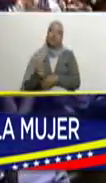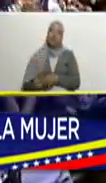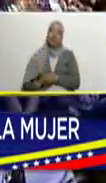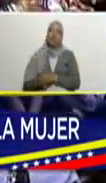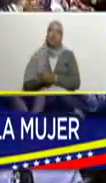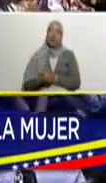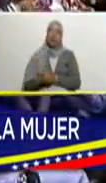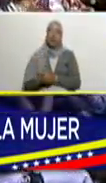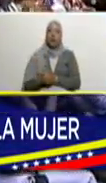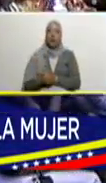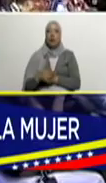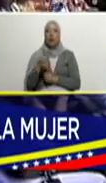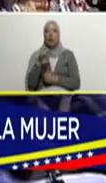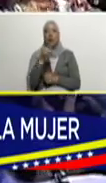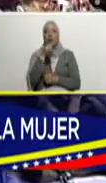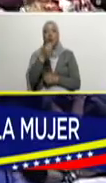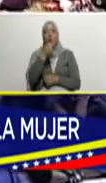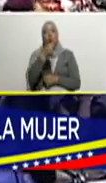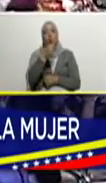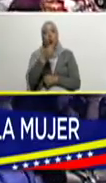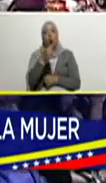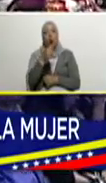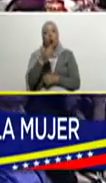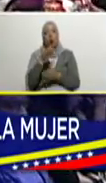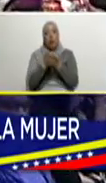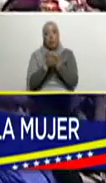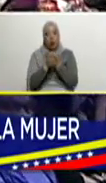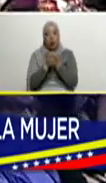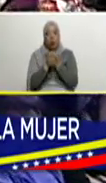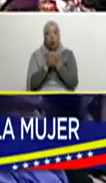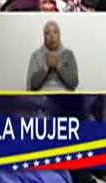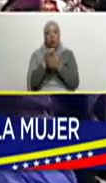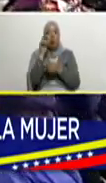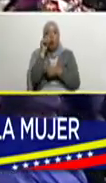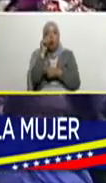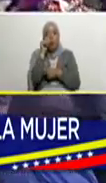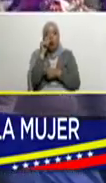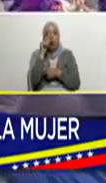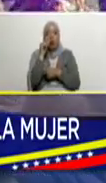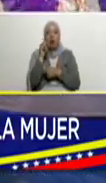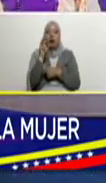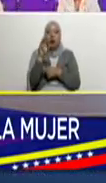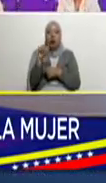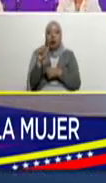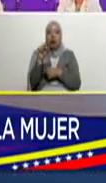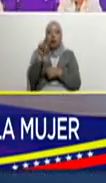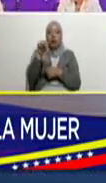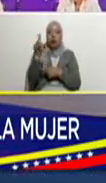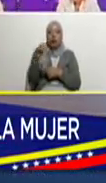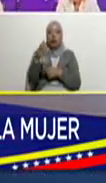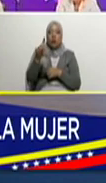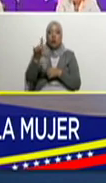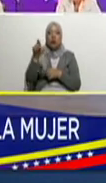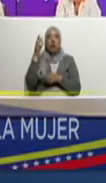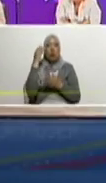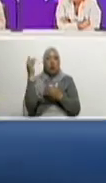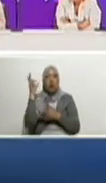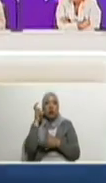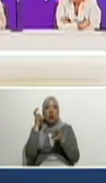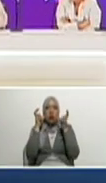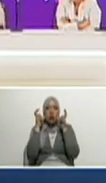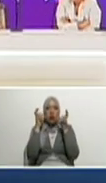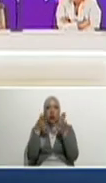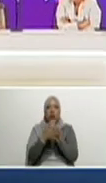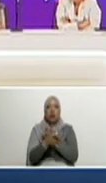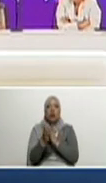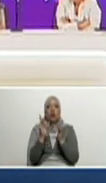Yo quisiera que Wickelman Ángel le dijera a las mujeres que nos escuchan y que